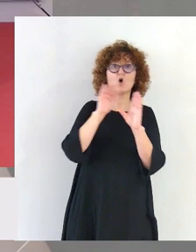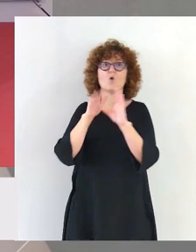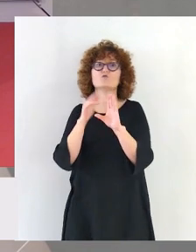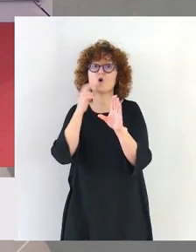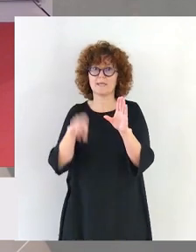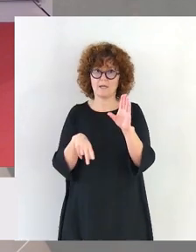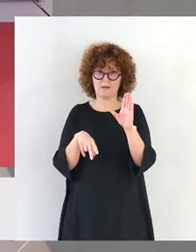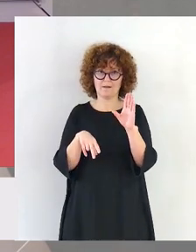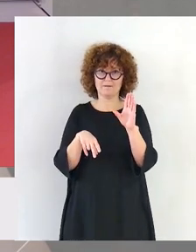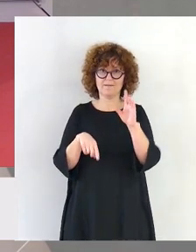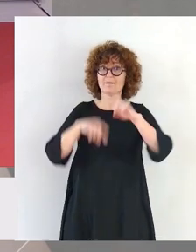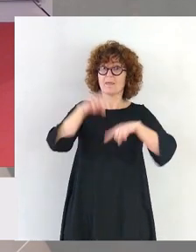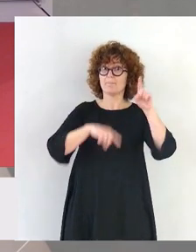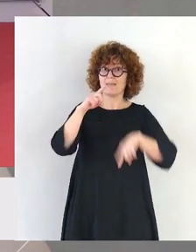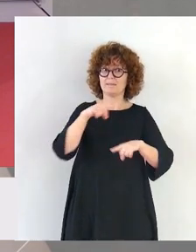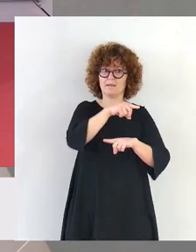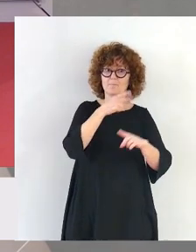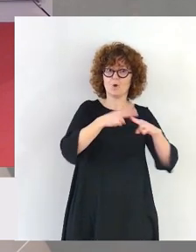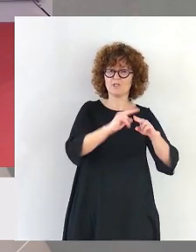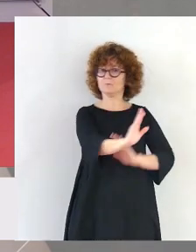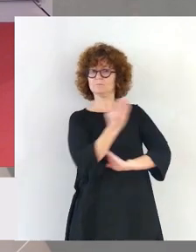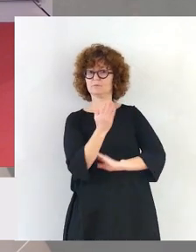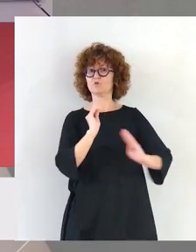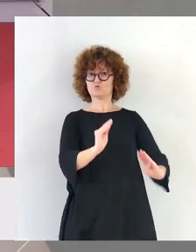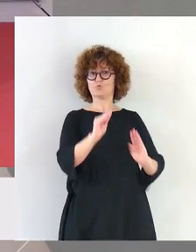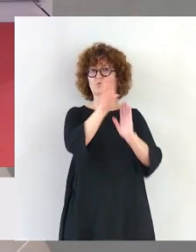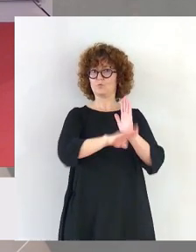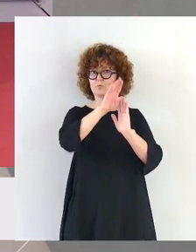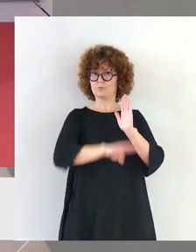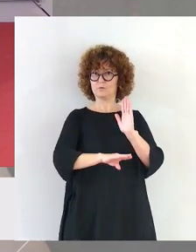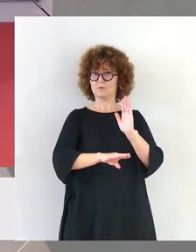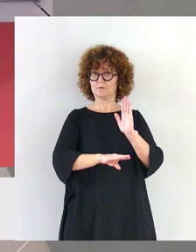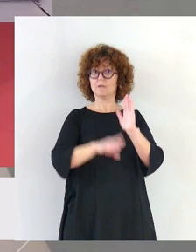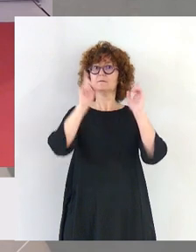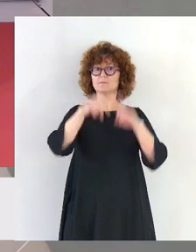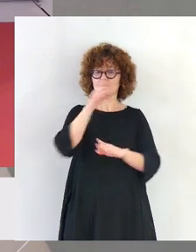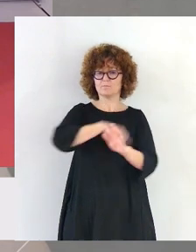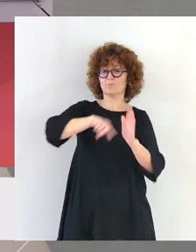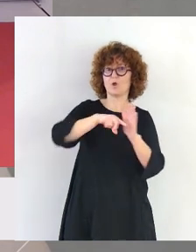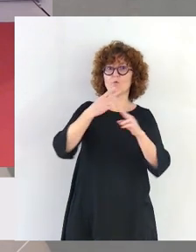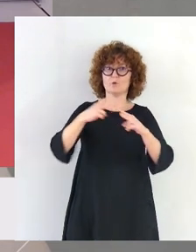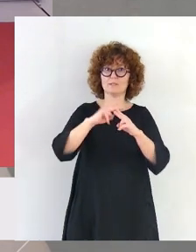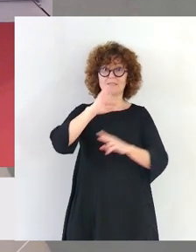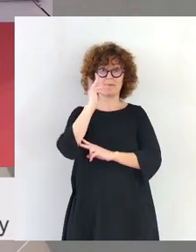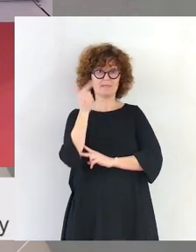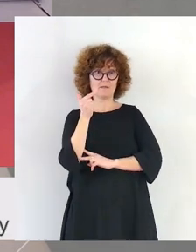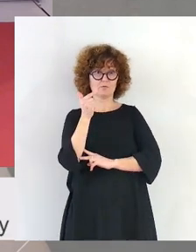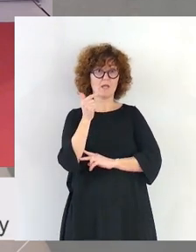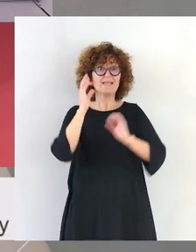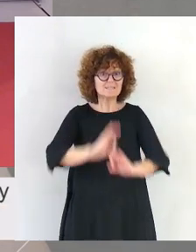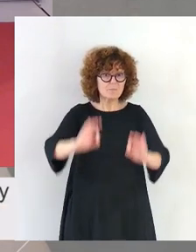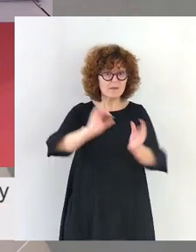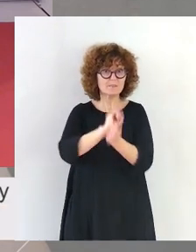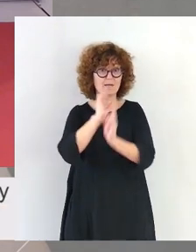votemos a quien votemos por Los criterios que sean pero también incorporando las políticas eh ambientales y en concreto cambio climático Y en